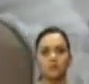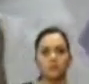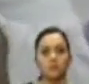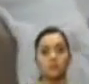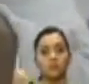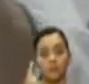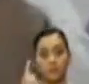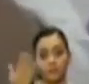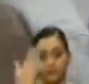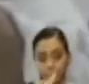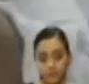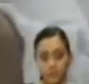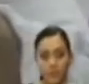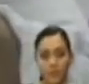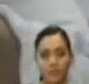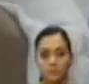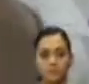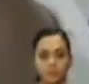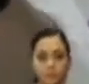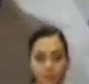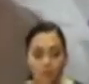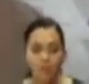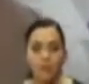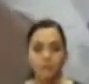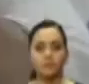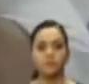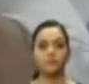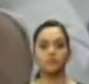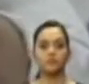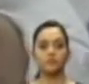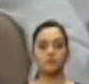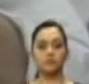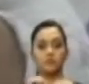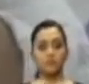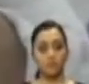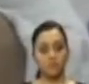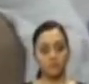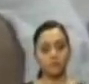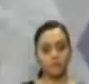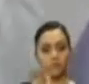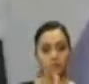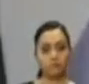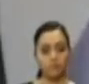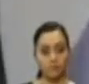interviene el Ministerio de Educación con adecuados estándares, planos, modelos, etc.